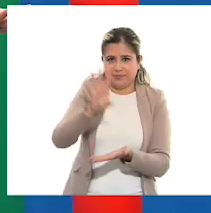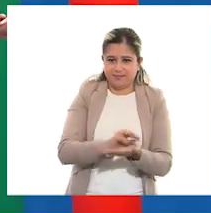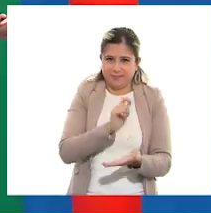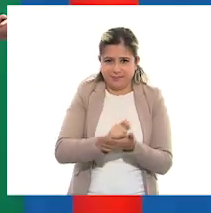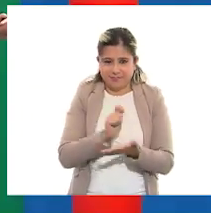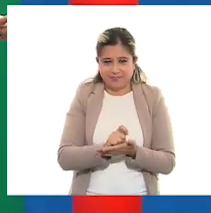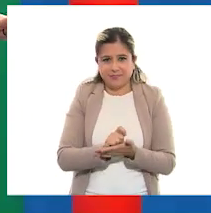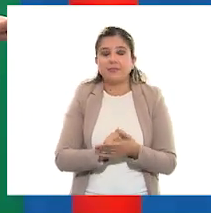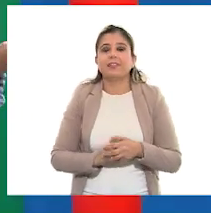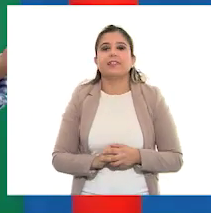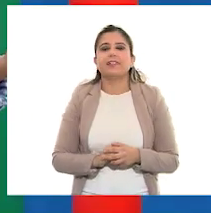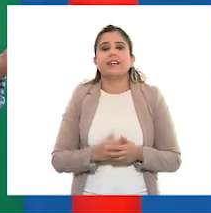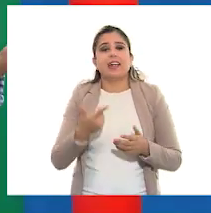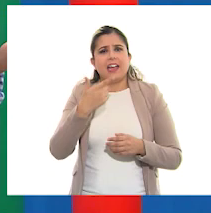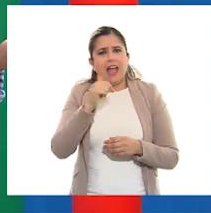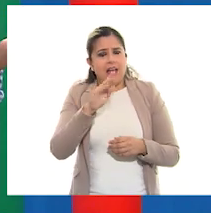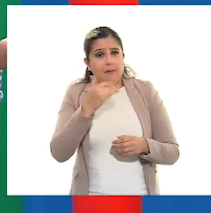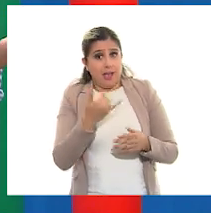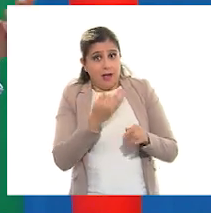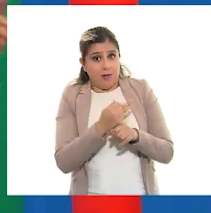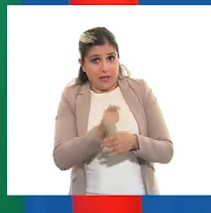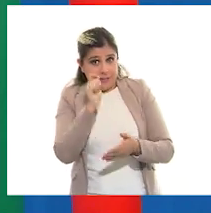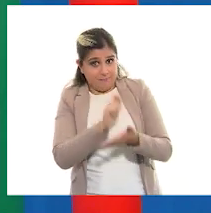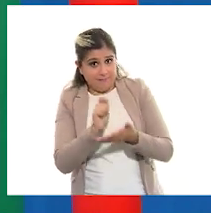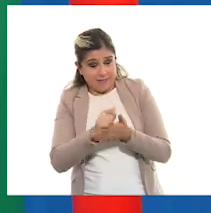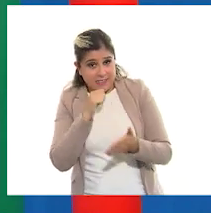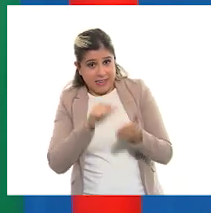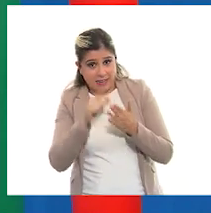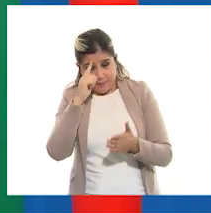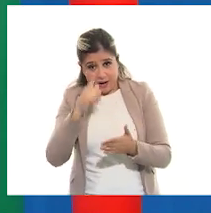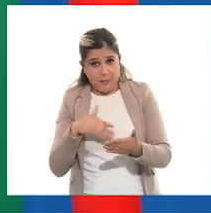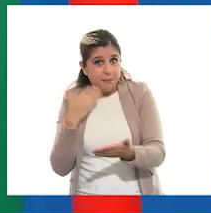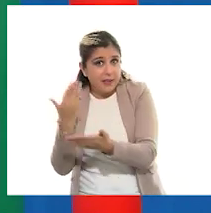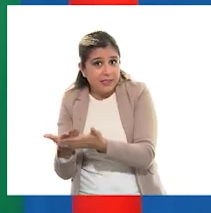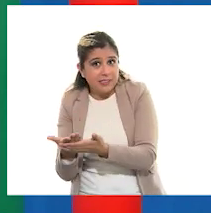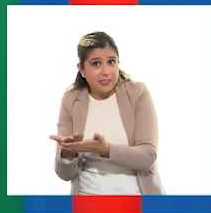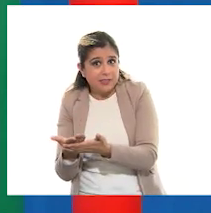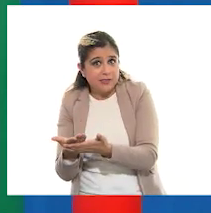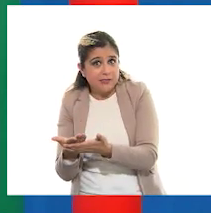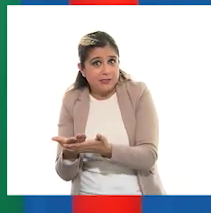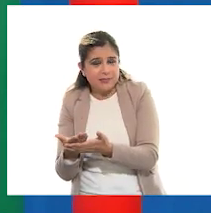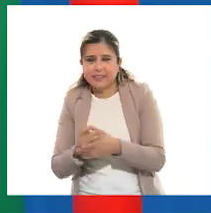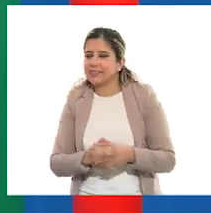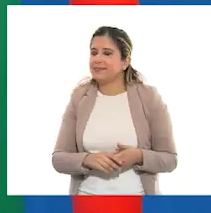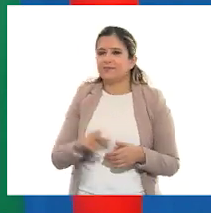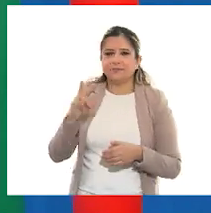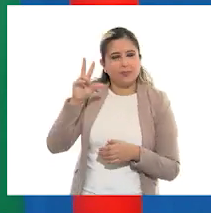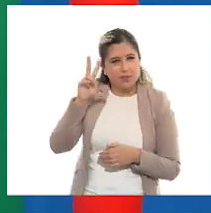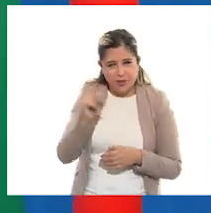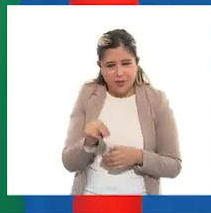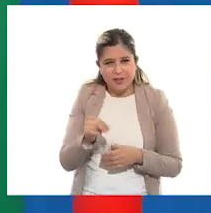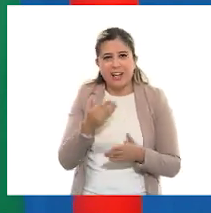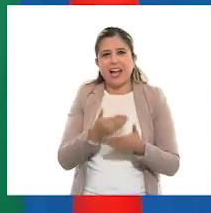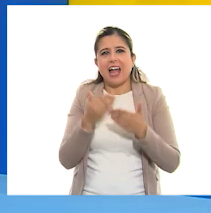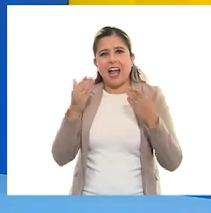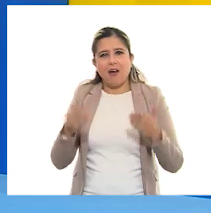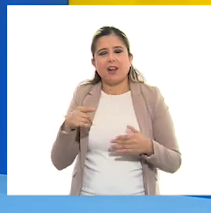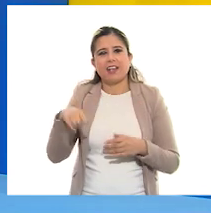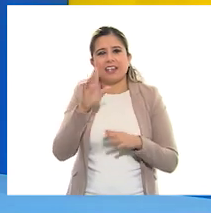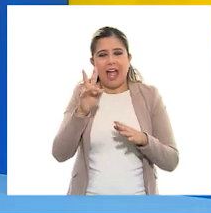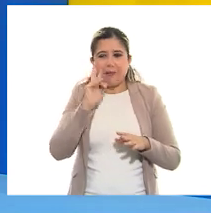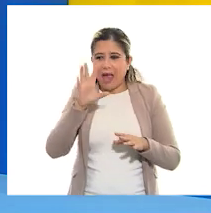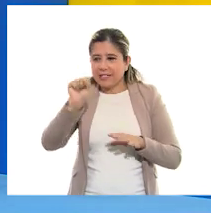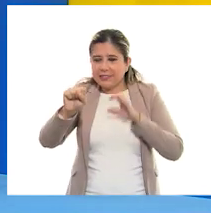Pero entonces, Gaby, ¿escribiremos una carta para hacer una petición o solicitud? No, creo que recuperaron las